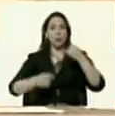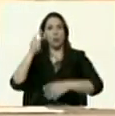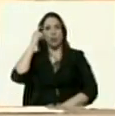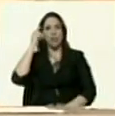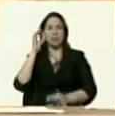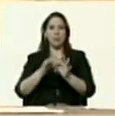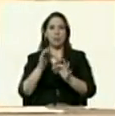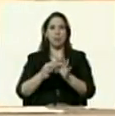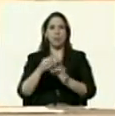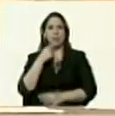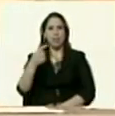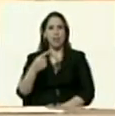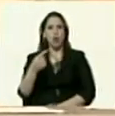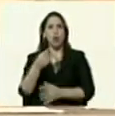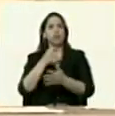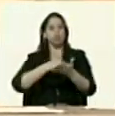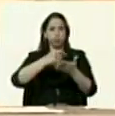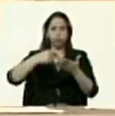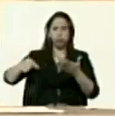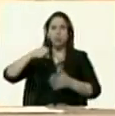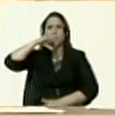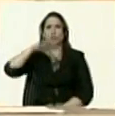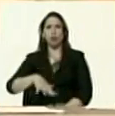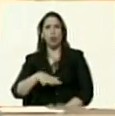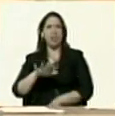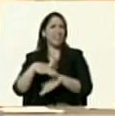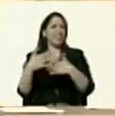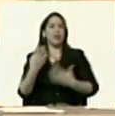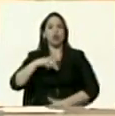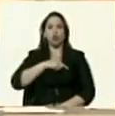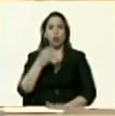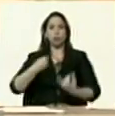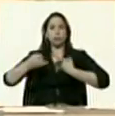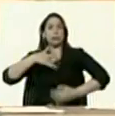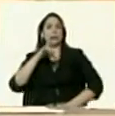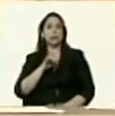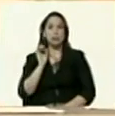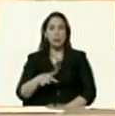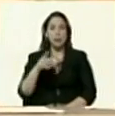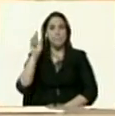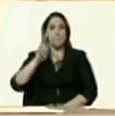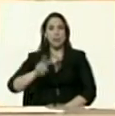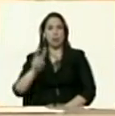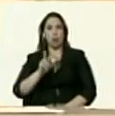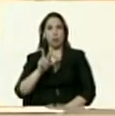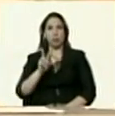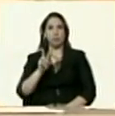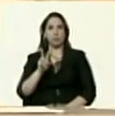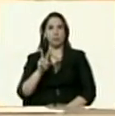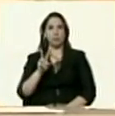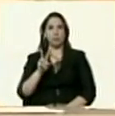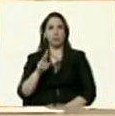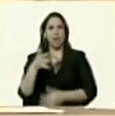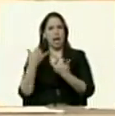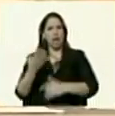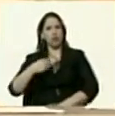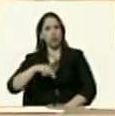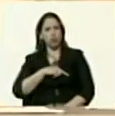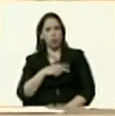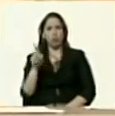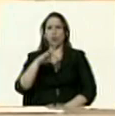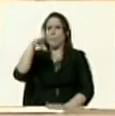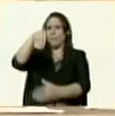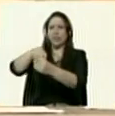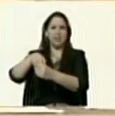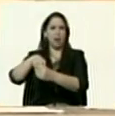digo. Que quede escrita para la historia, que es lo que hemos padecido los venezolanos. Ahora, nosotros no nos metemos en